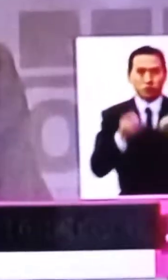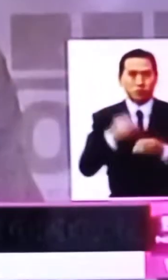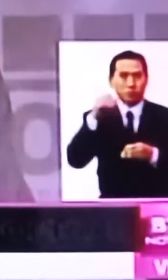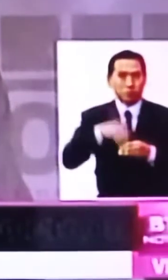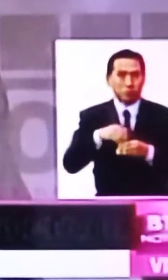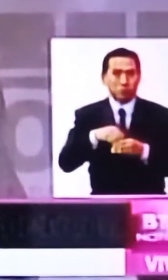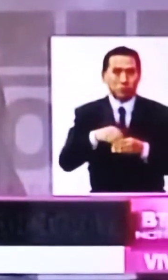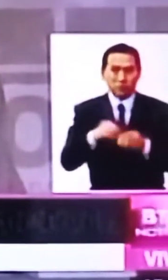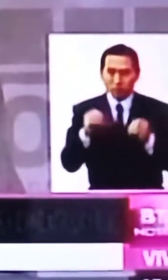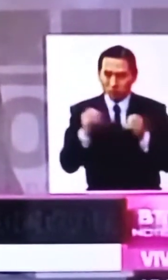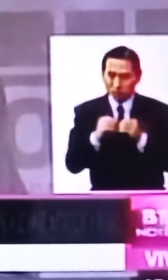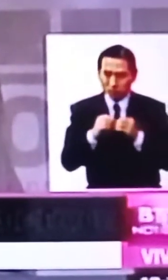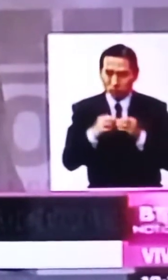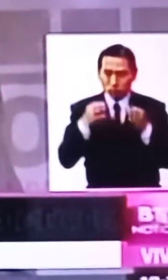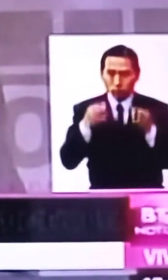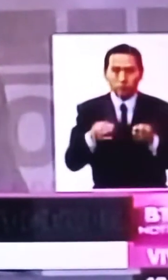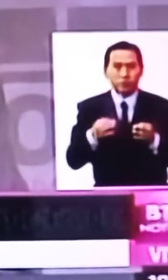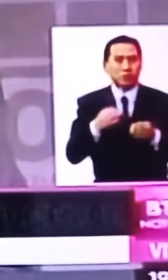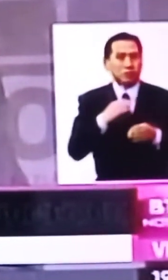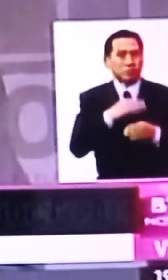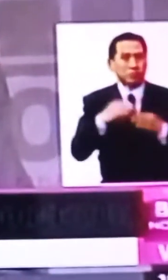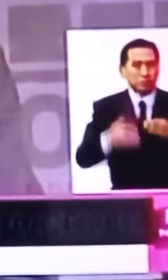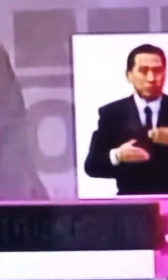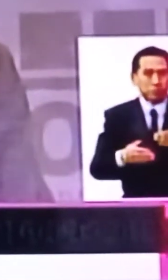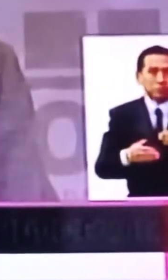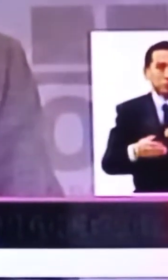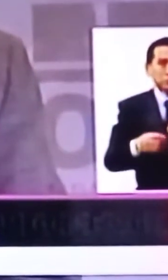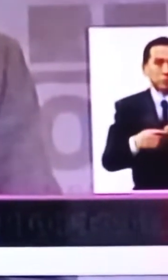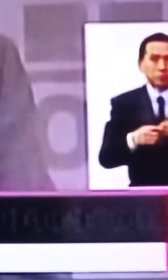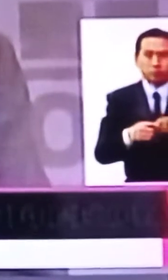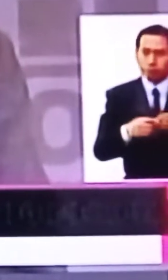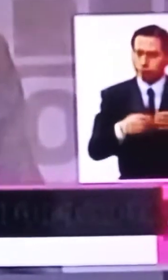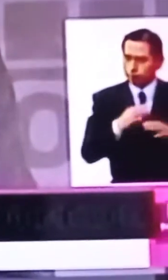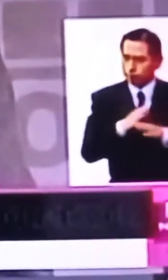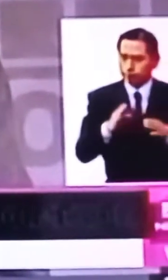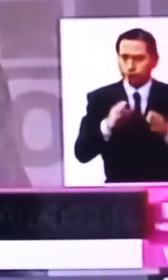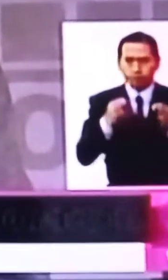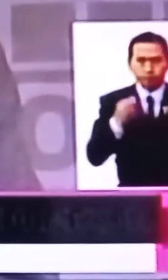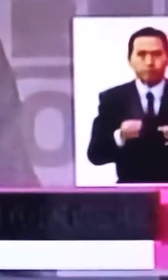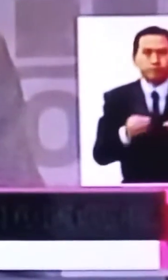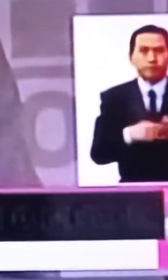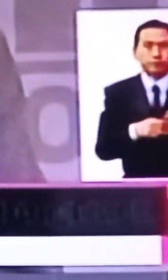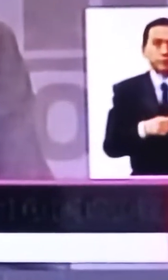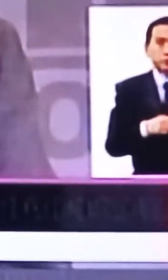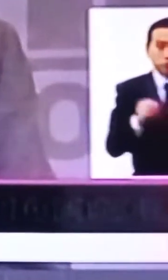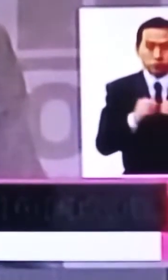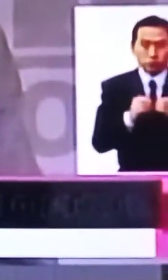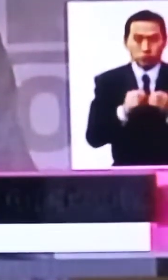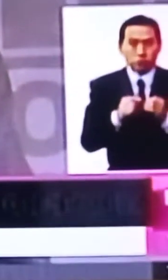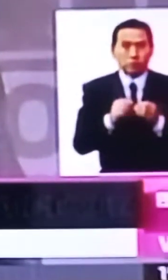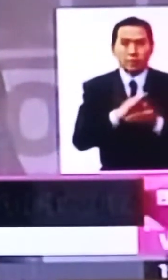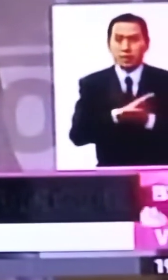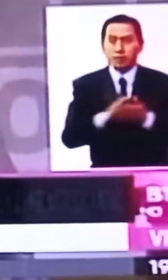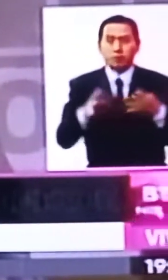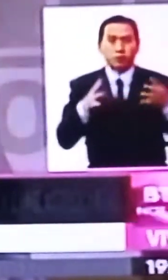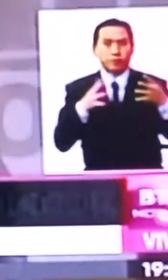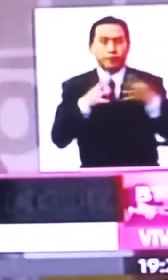el cómputo oficial, nacional y definitivo, un cómputo que es limpio y